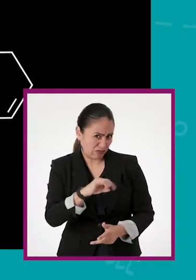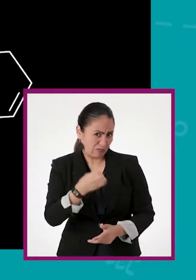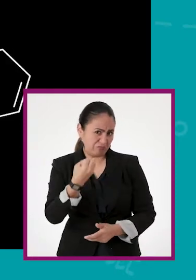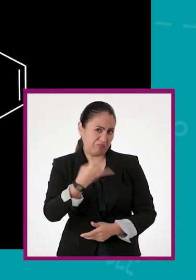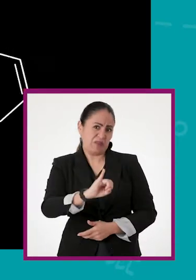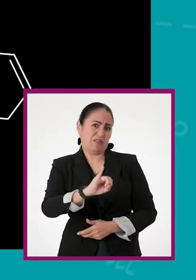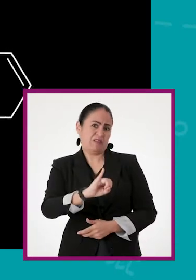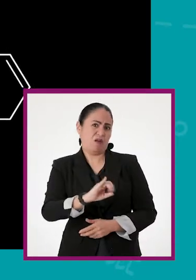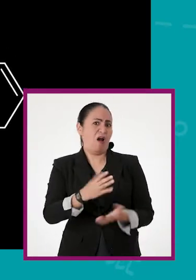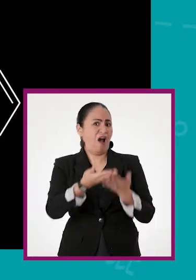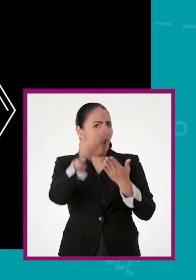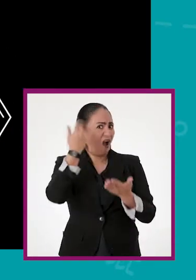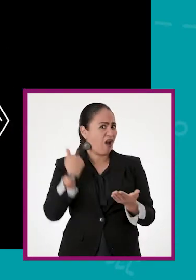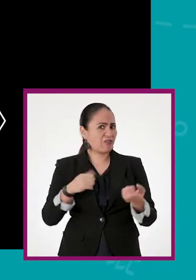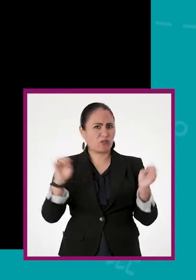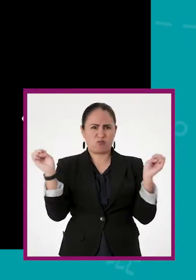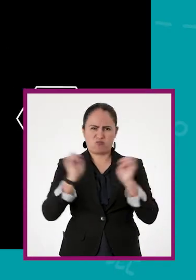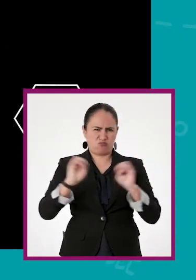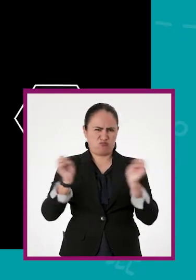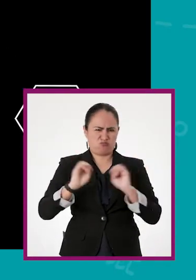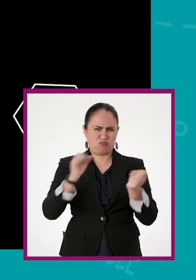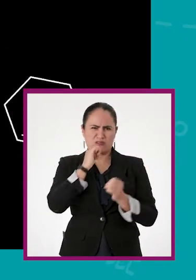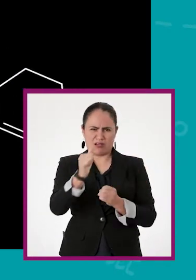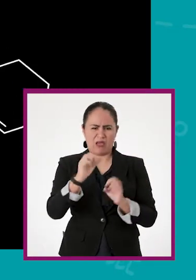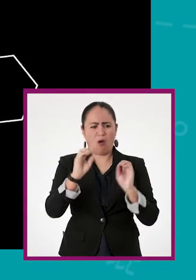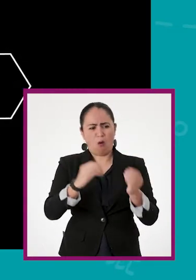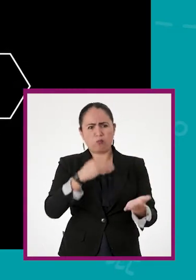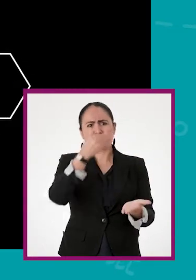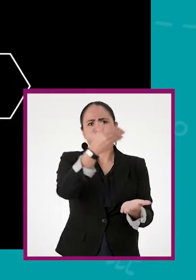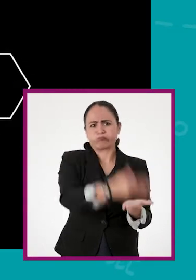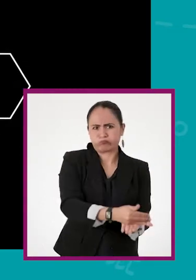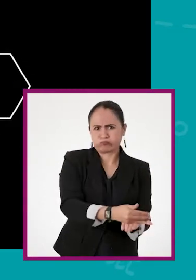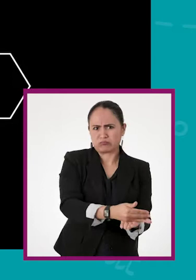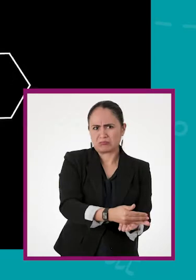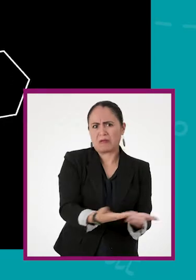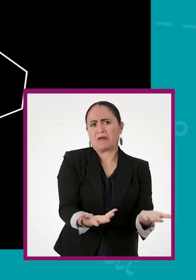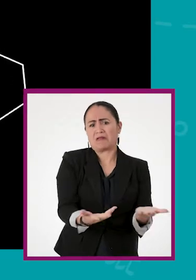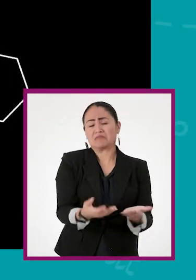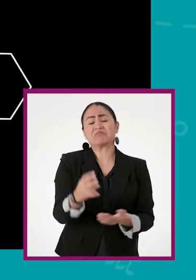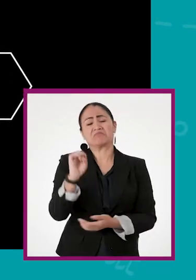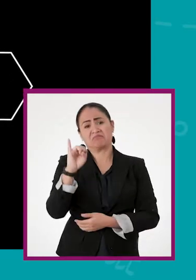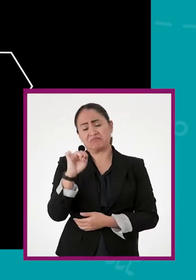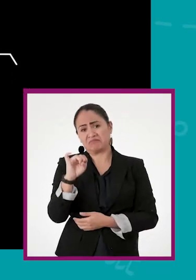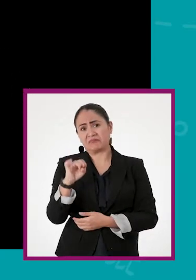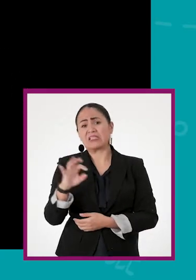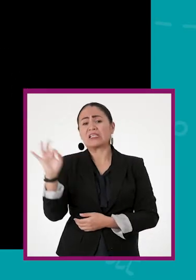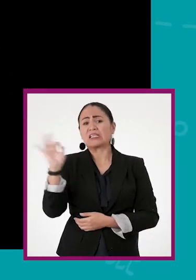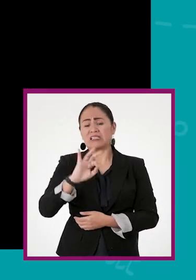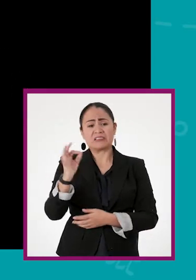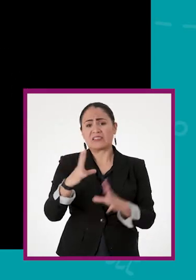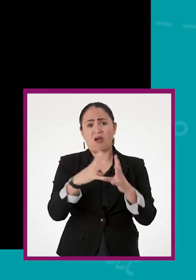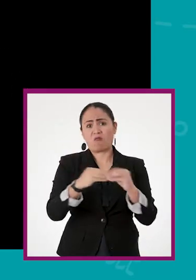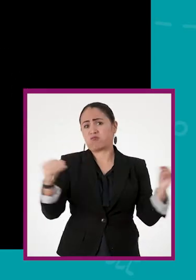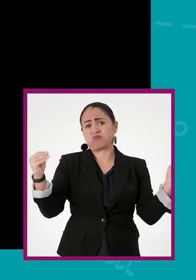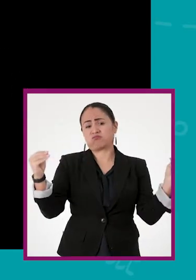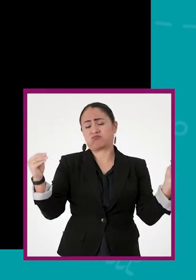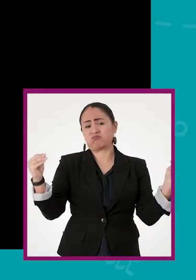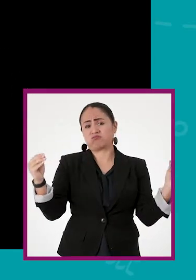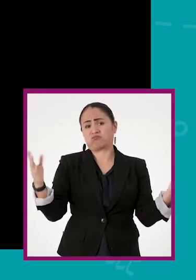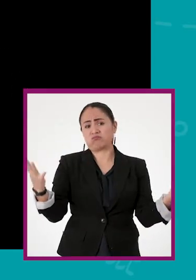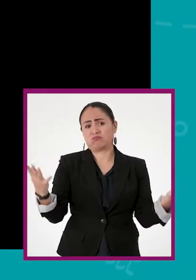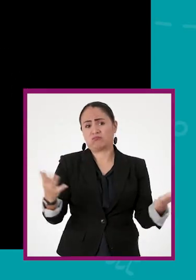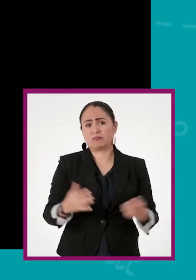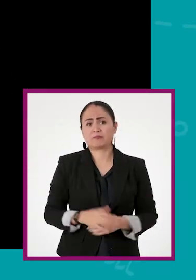por lo tanto en algún momento no era, y que tendrá fin. Es decir, que alguna vez cesará de ser.